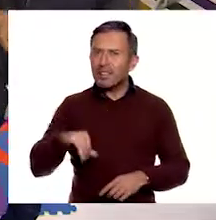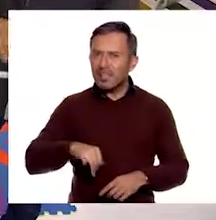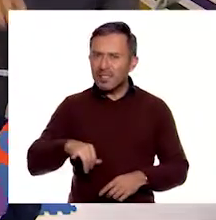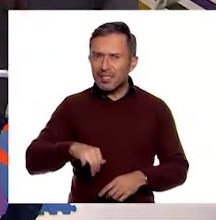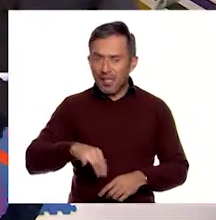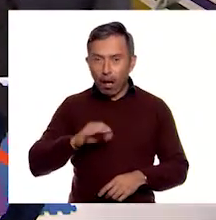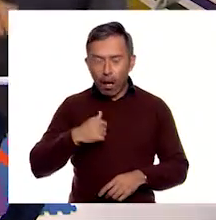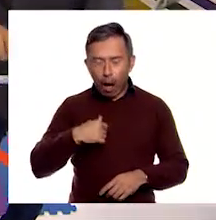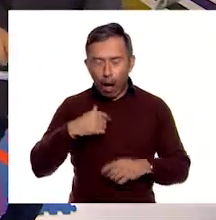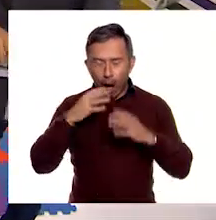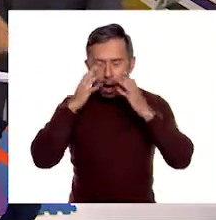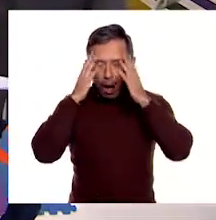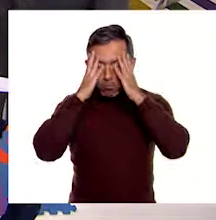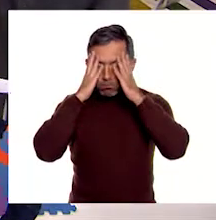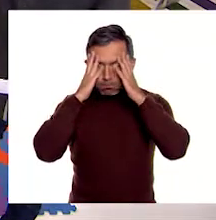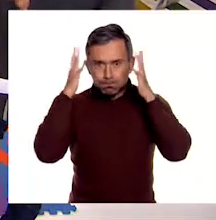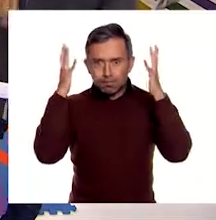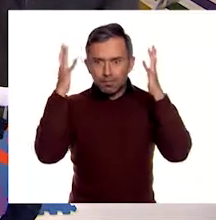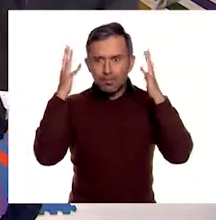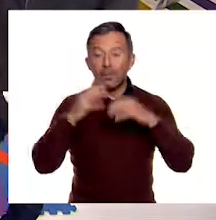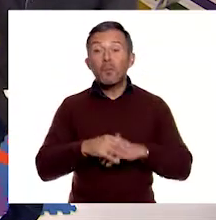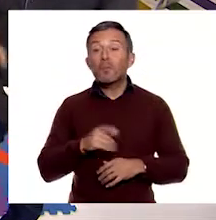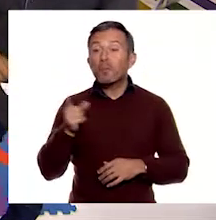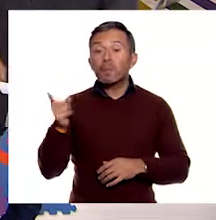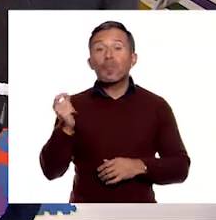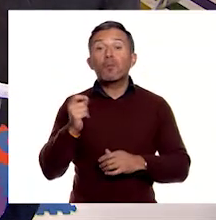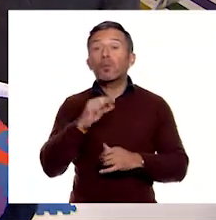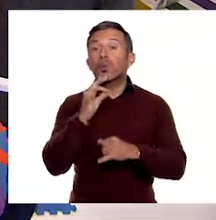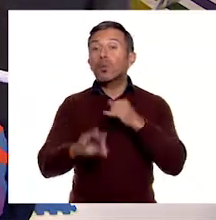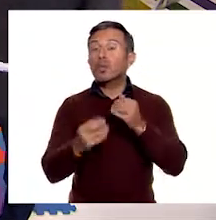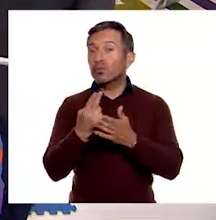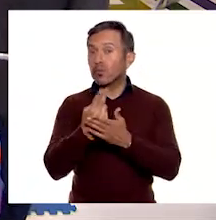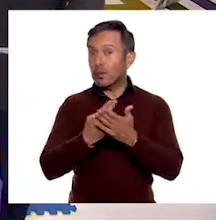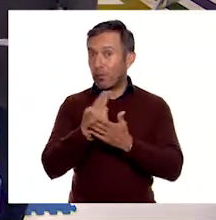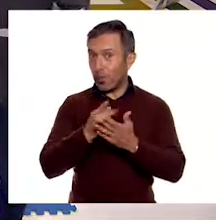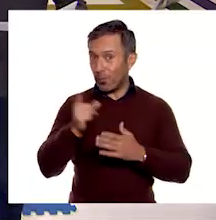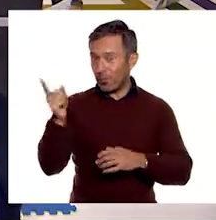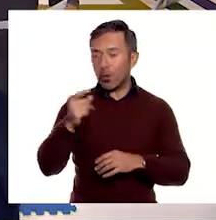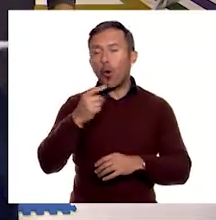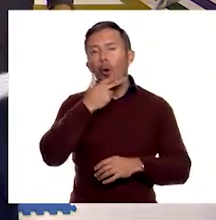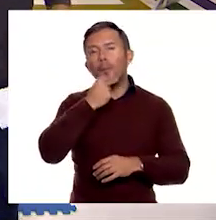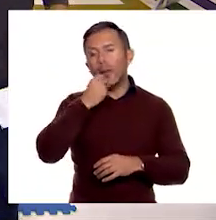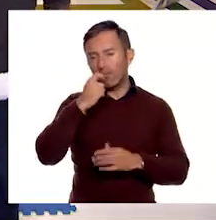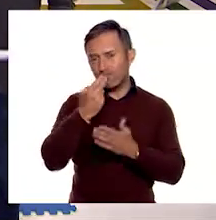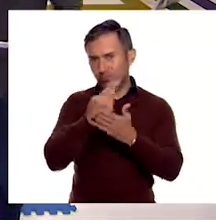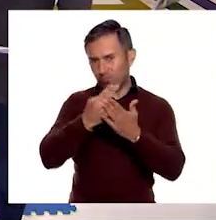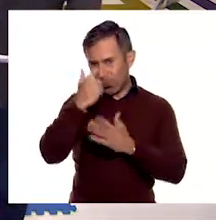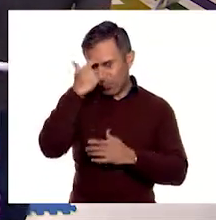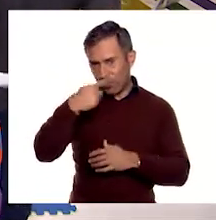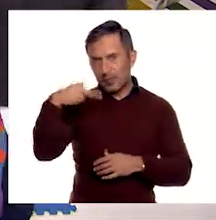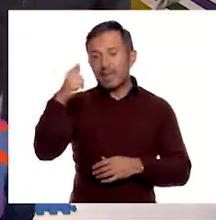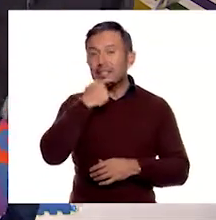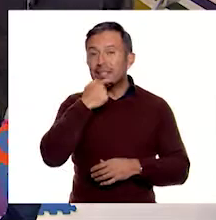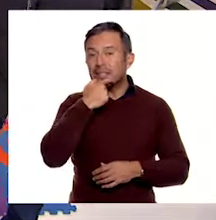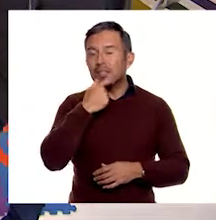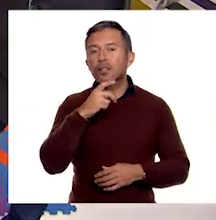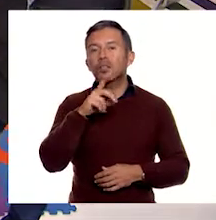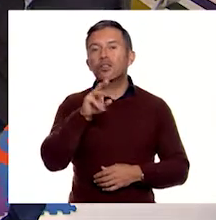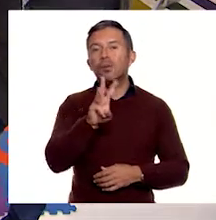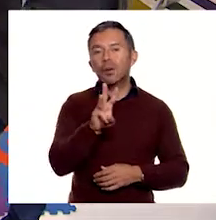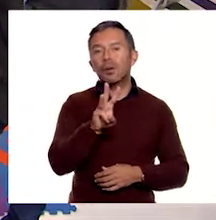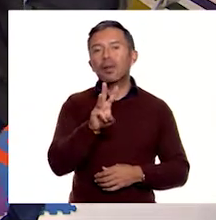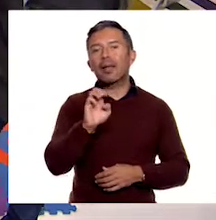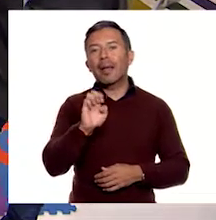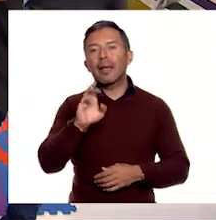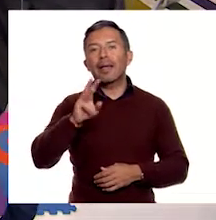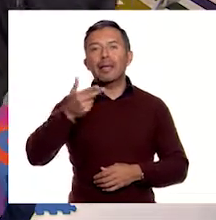¡Wow! Y este último dibujo es del dibujante inglés W.E. Hills de